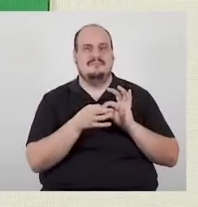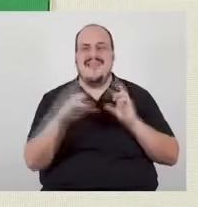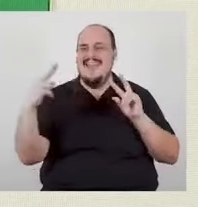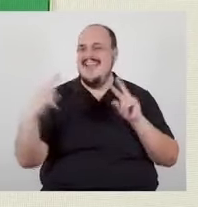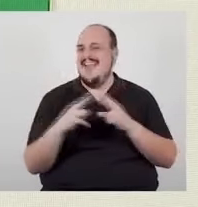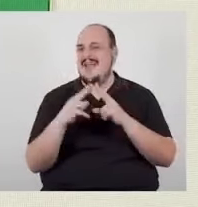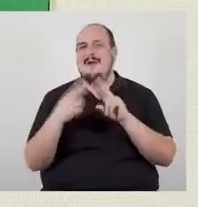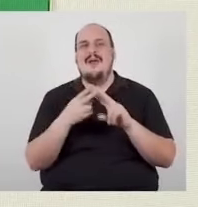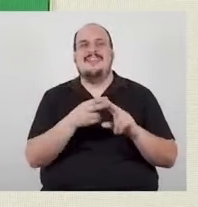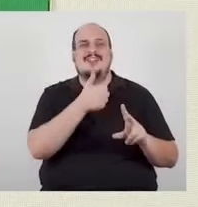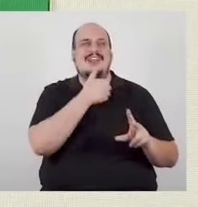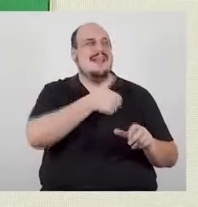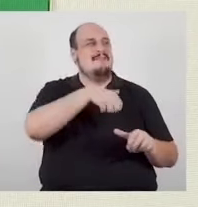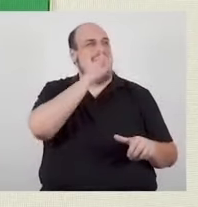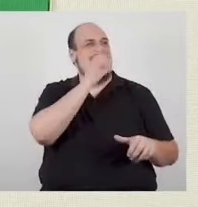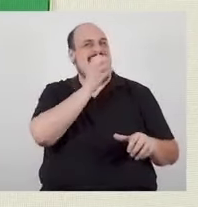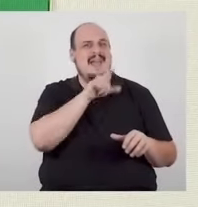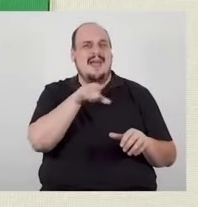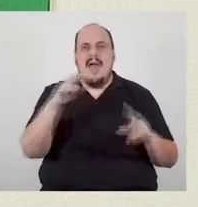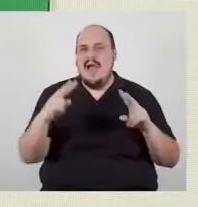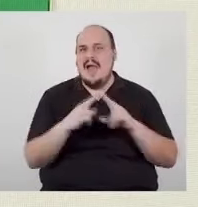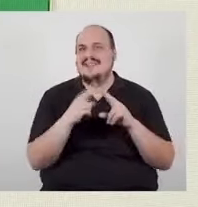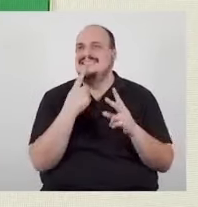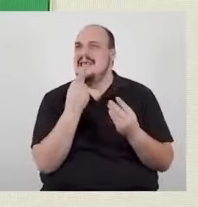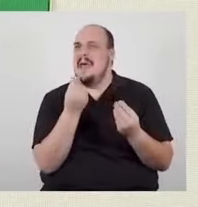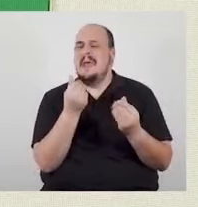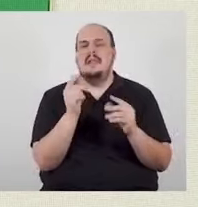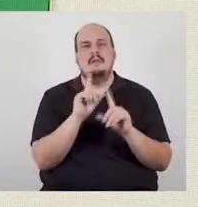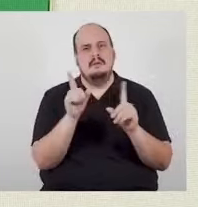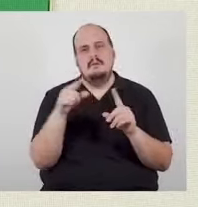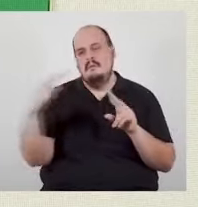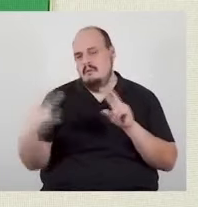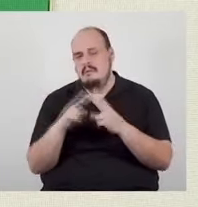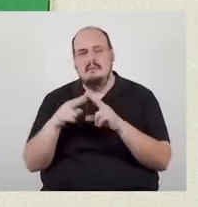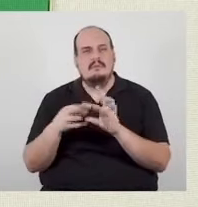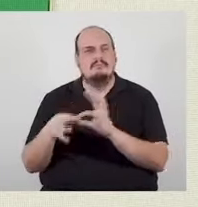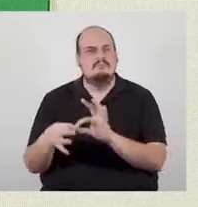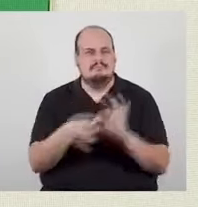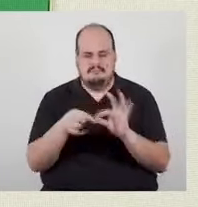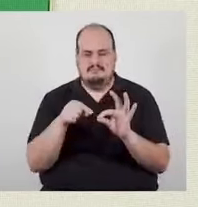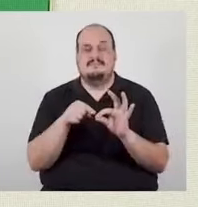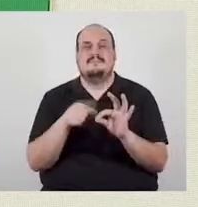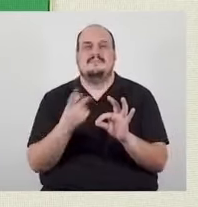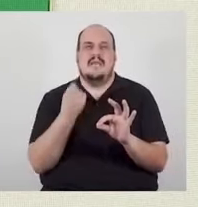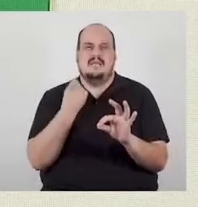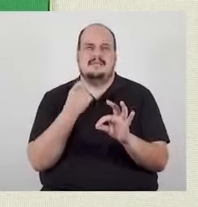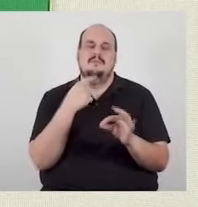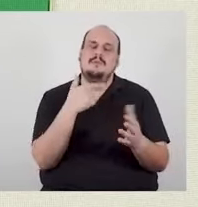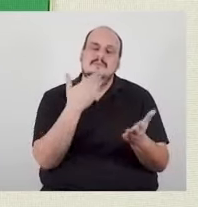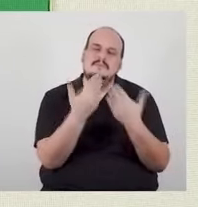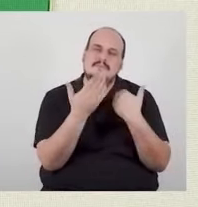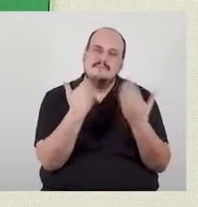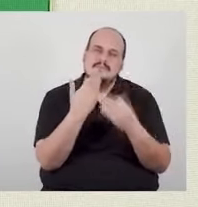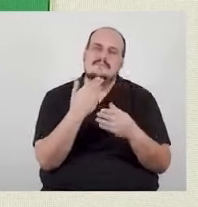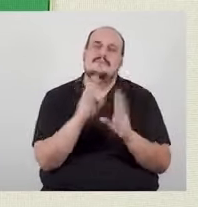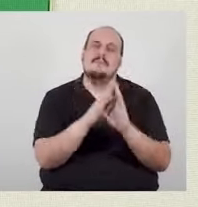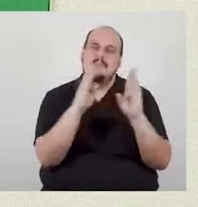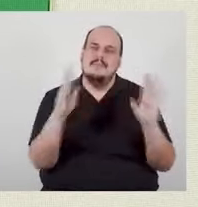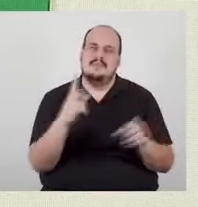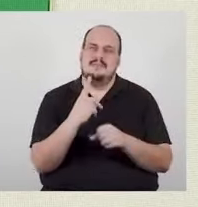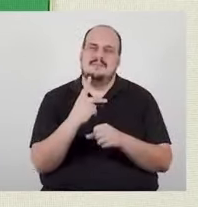verdadero encuentro. Eso es lo que necesitamos. Gracias Facundo. Y vamos a la segunda parte ahora de la charla que compartimos